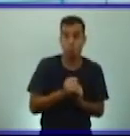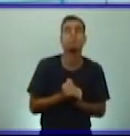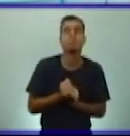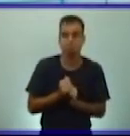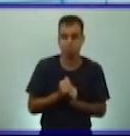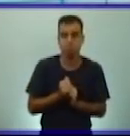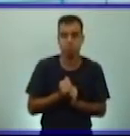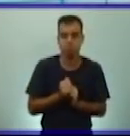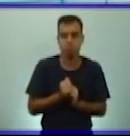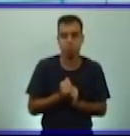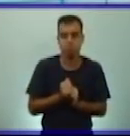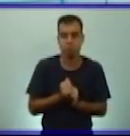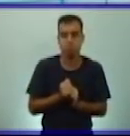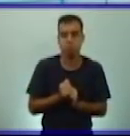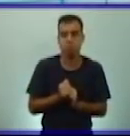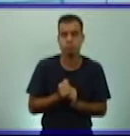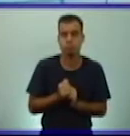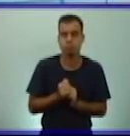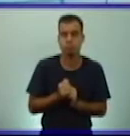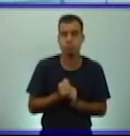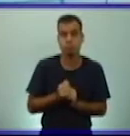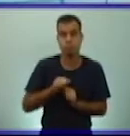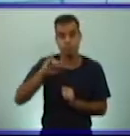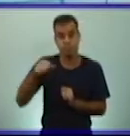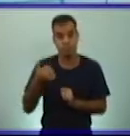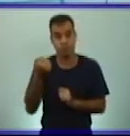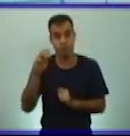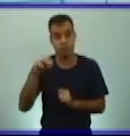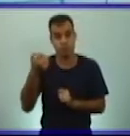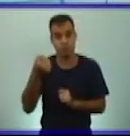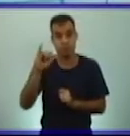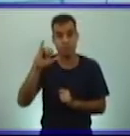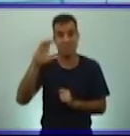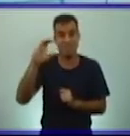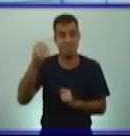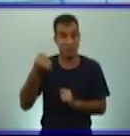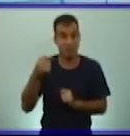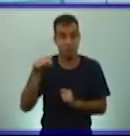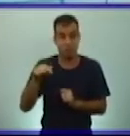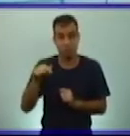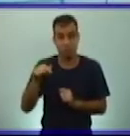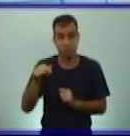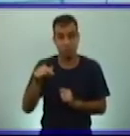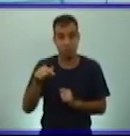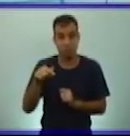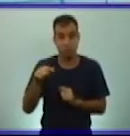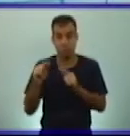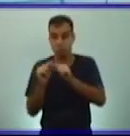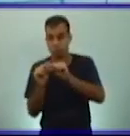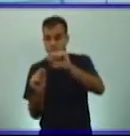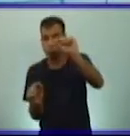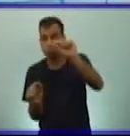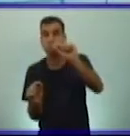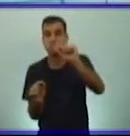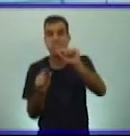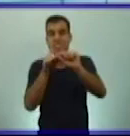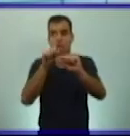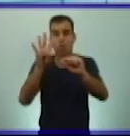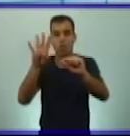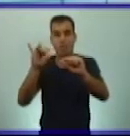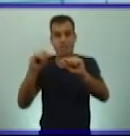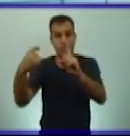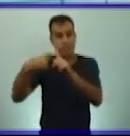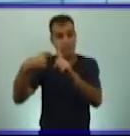Jardines de la Reina, Jamaica, cuyo punto menos distante emerge a 146 kilómetros de Cabo Cruz, en la provincia de